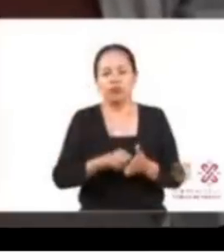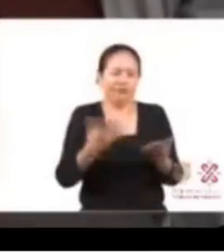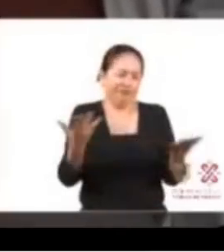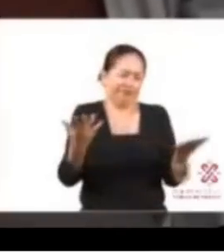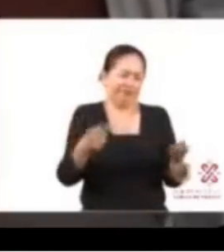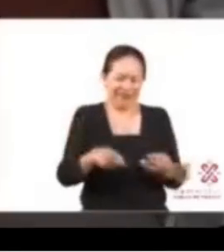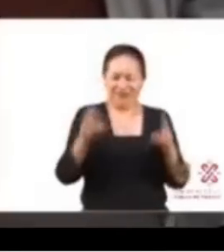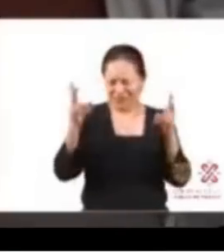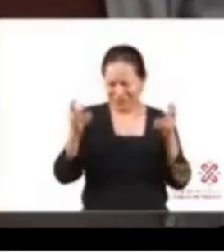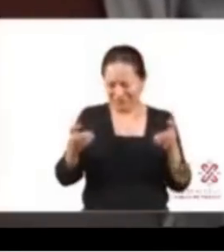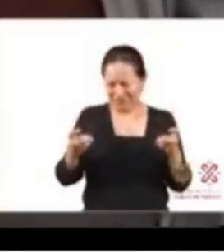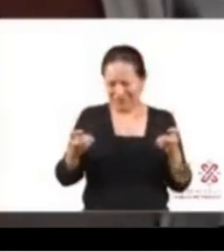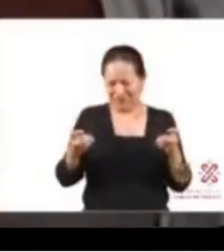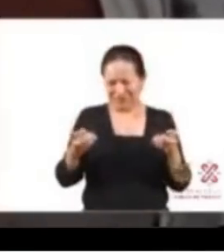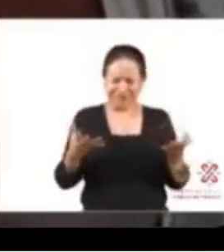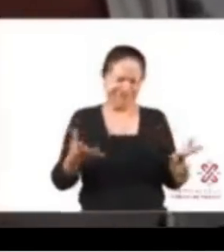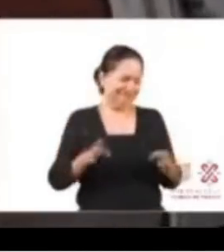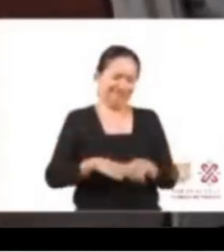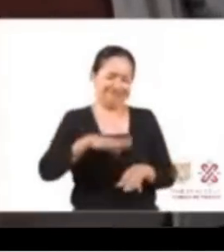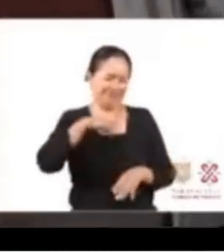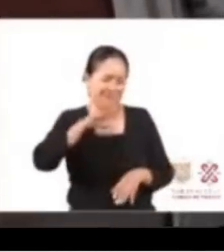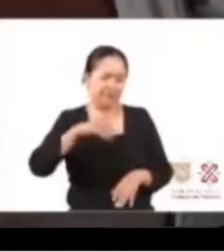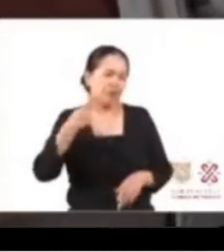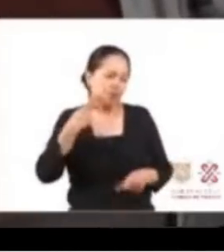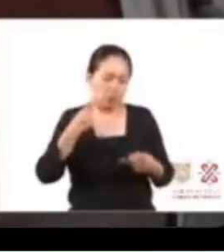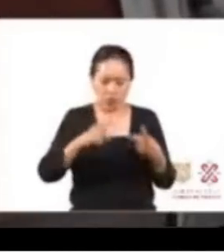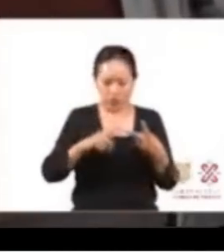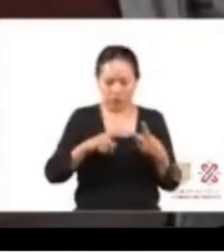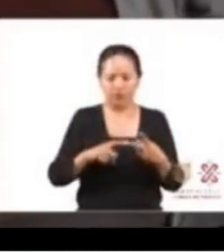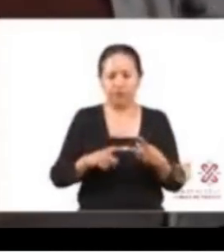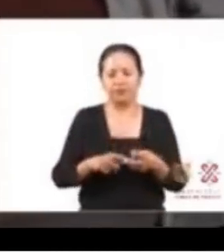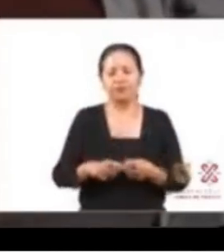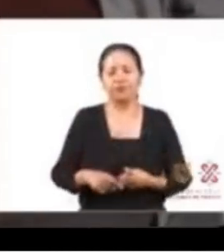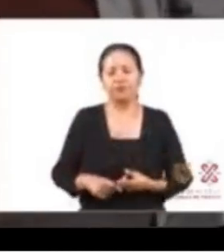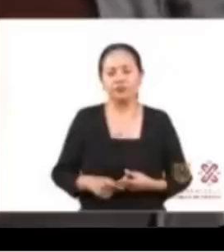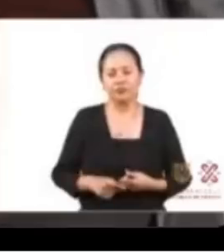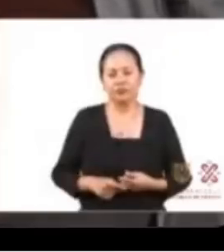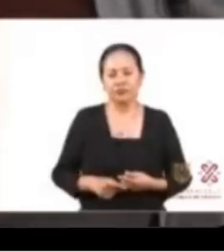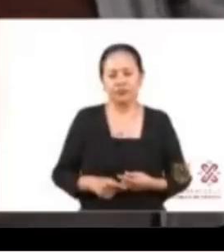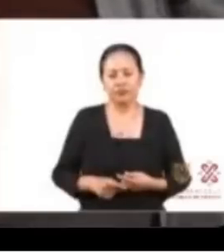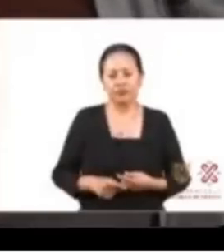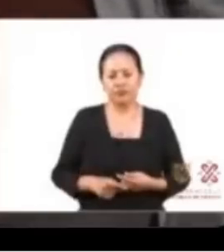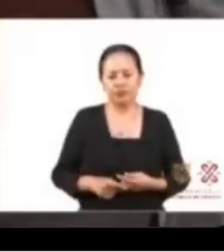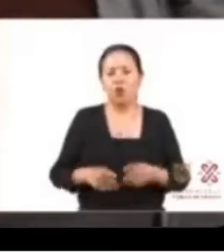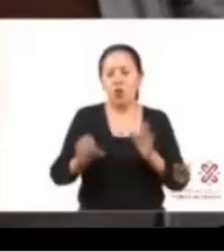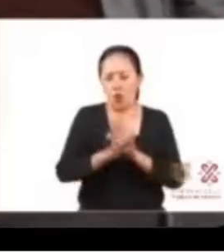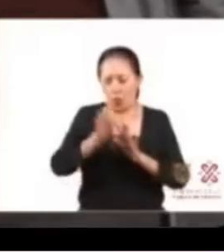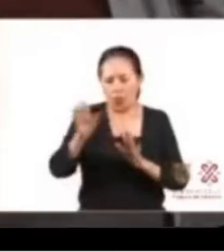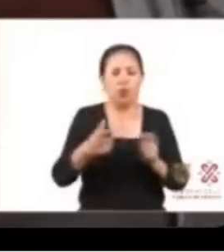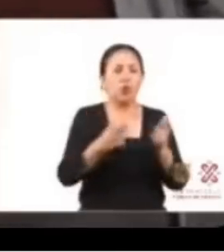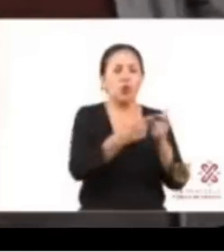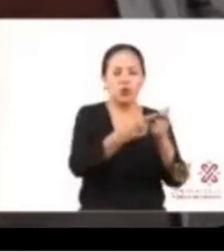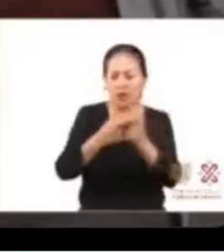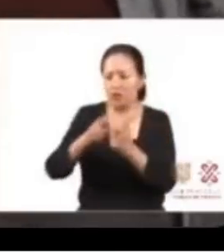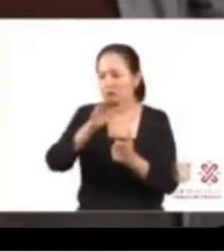vamos a ver qué dicen las autoridades, qué dice la Contraloría, porque va a ser una investigación. Amigos y amigas,